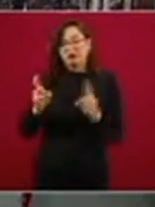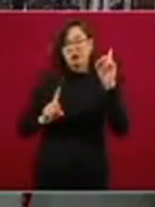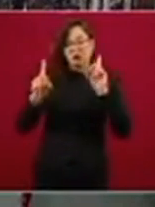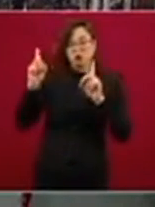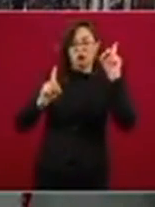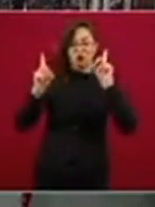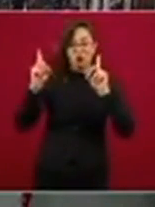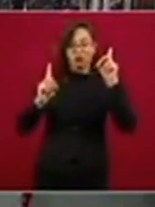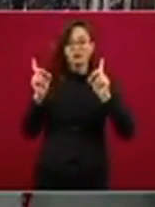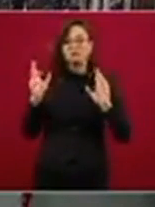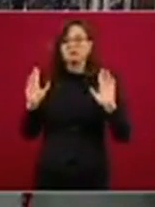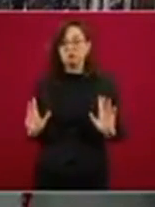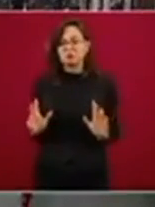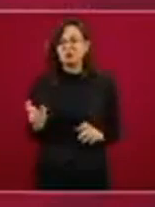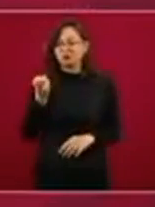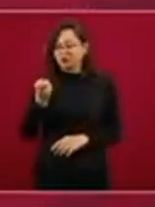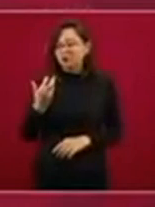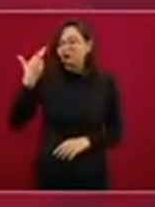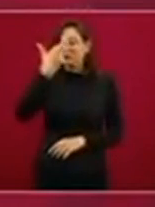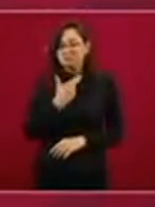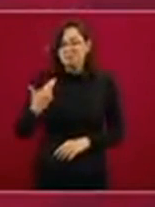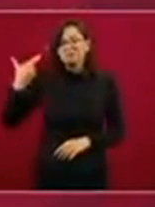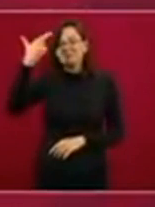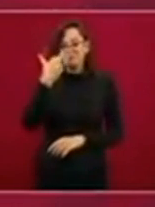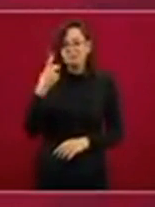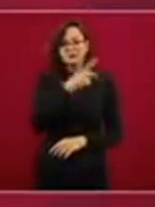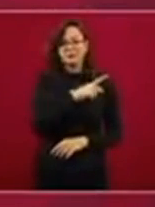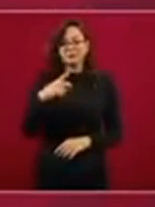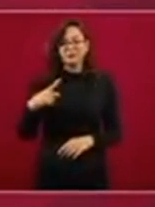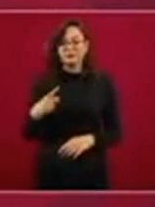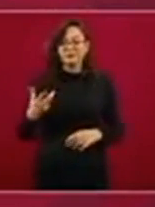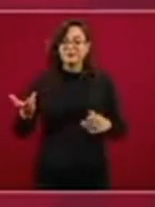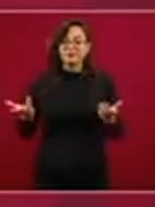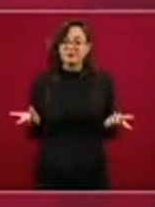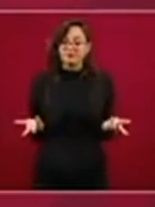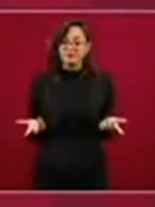Son de las cosas que se tienen que revisar. Entonces,